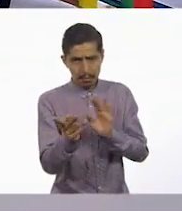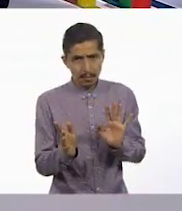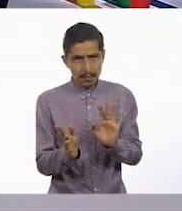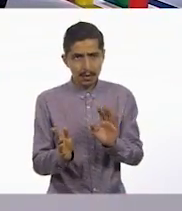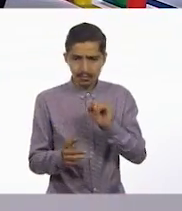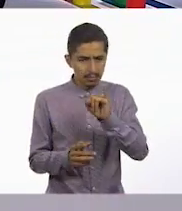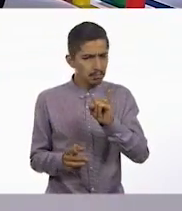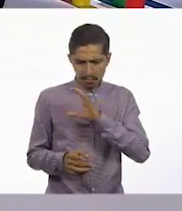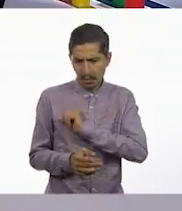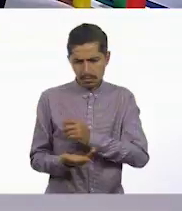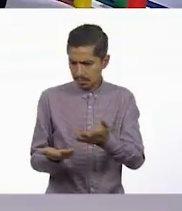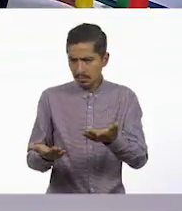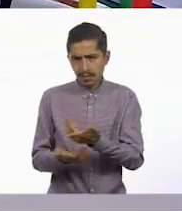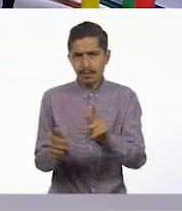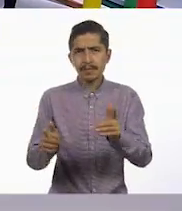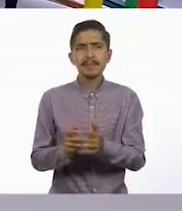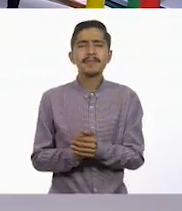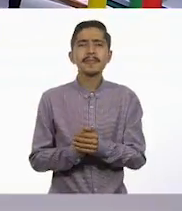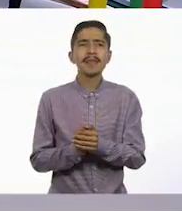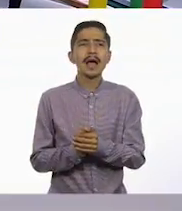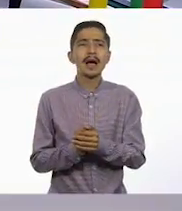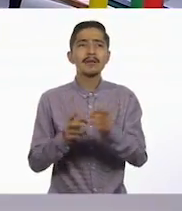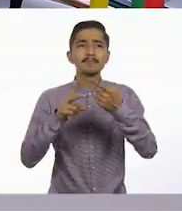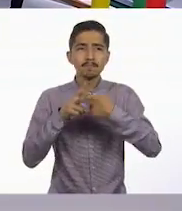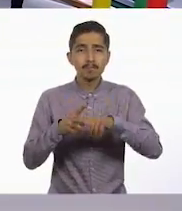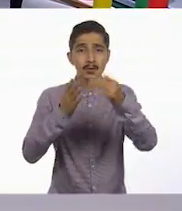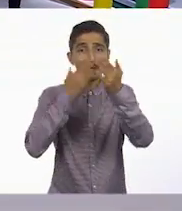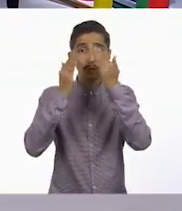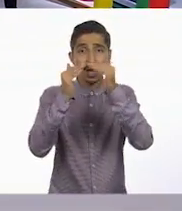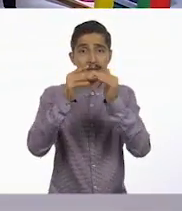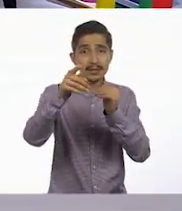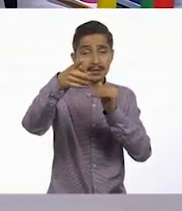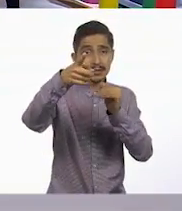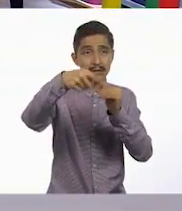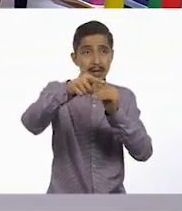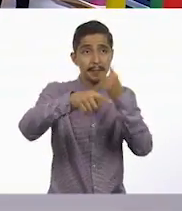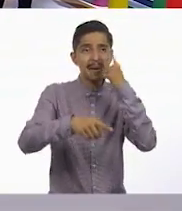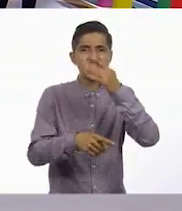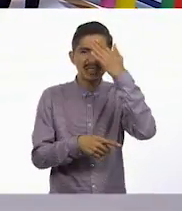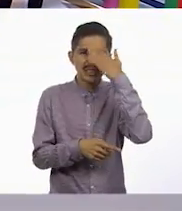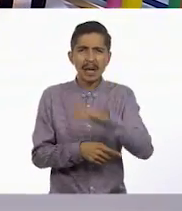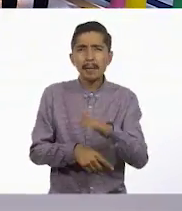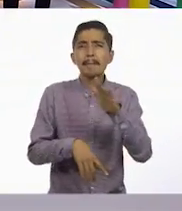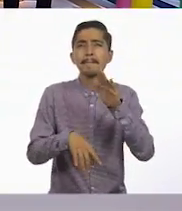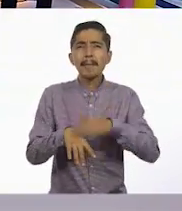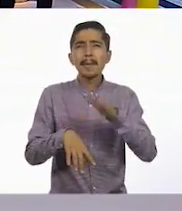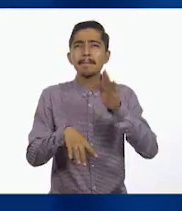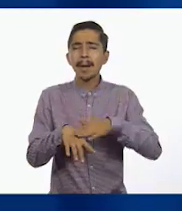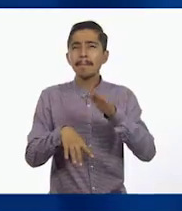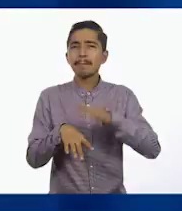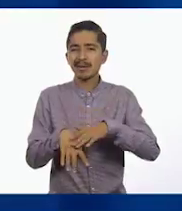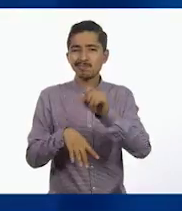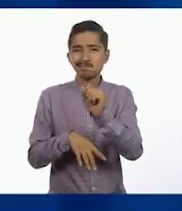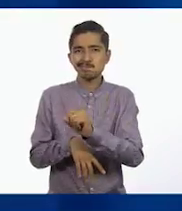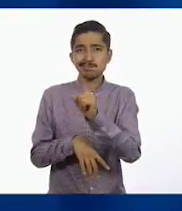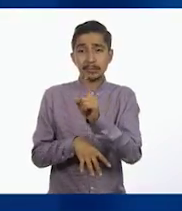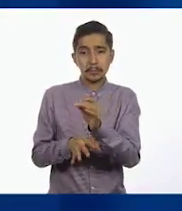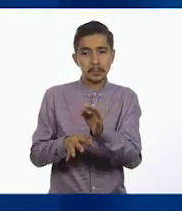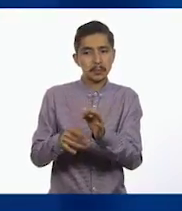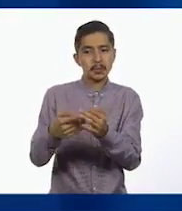encantaría. Bien, para comenzar, y estudiantes en casa, ustedes, para que puedan saber más de tan valiosa profesión, vamos